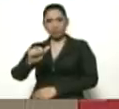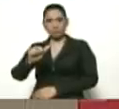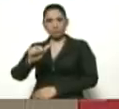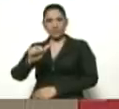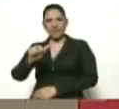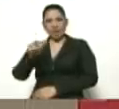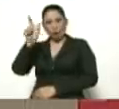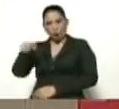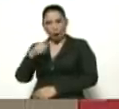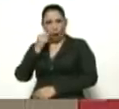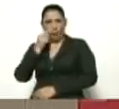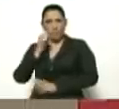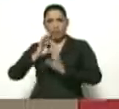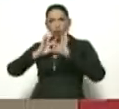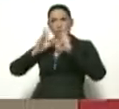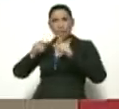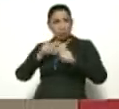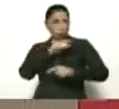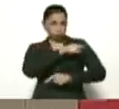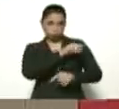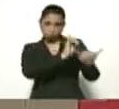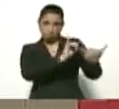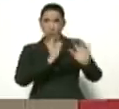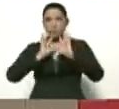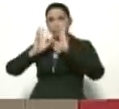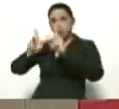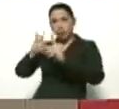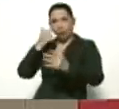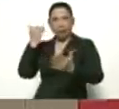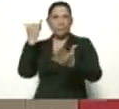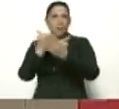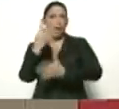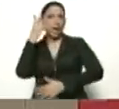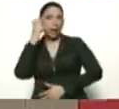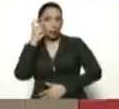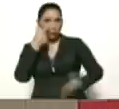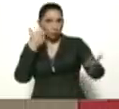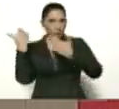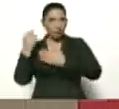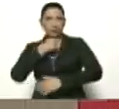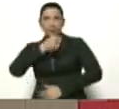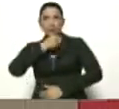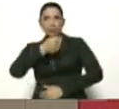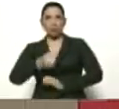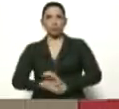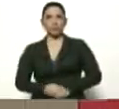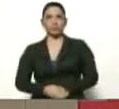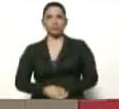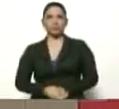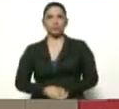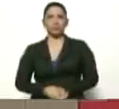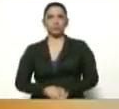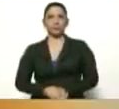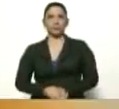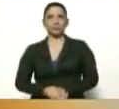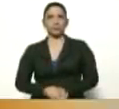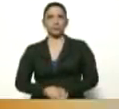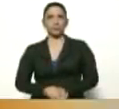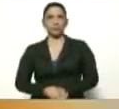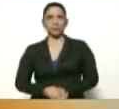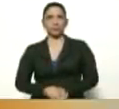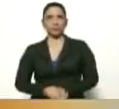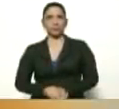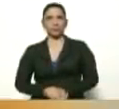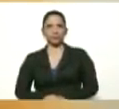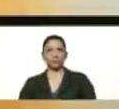de confesión voluntaria y vamos a escuchar parte de su primer testimonio adelante vídeo a